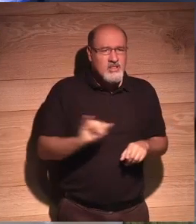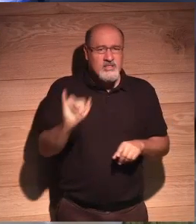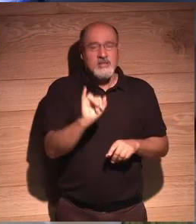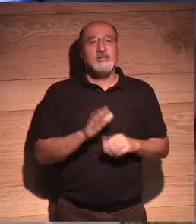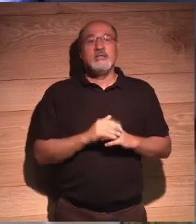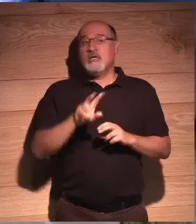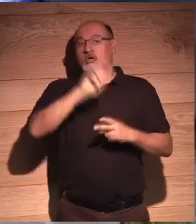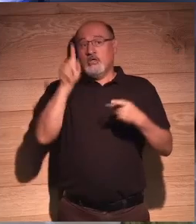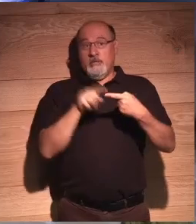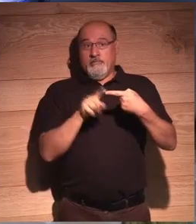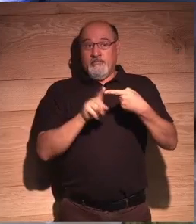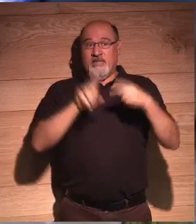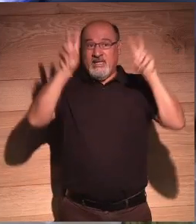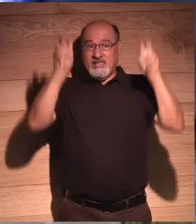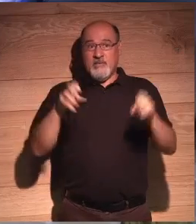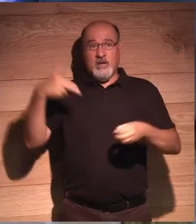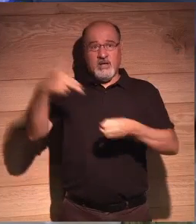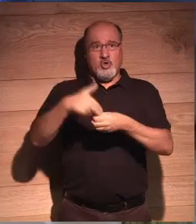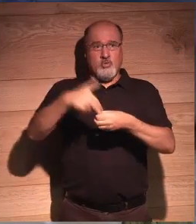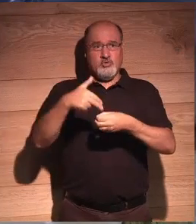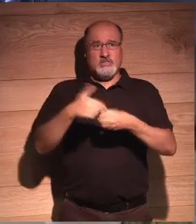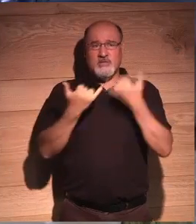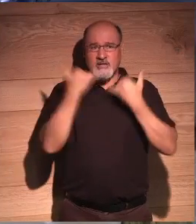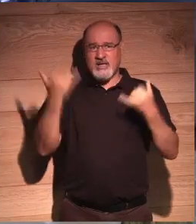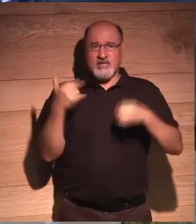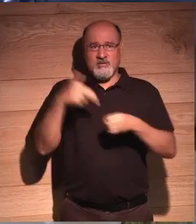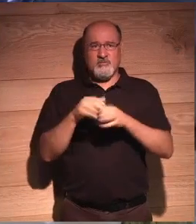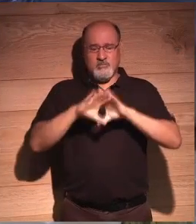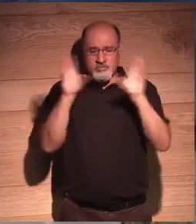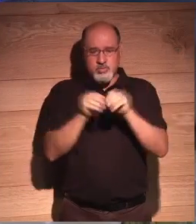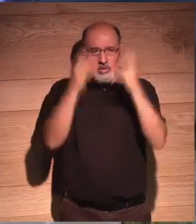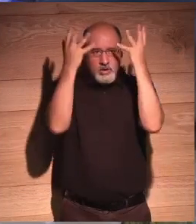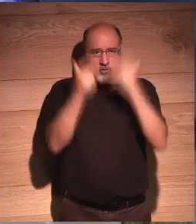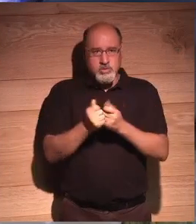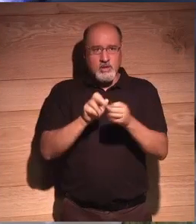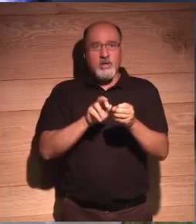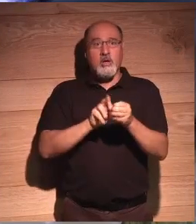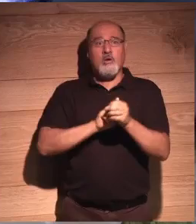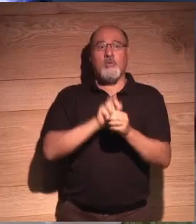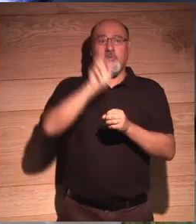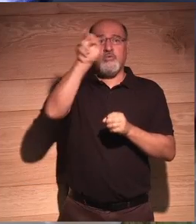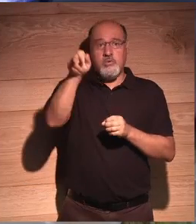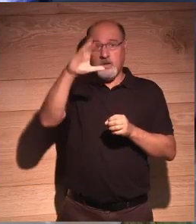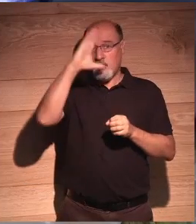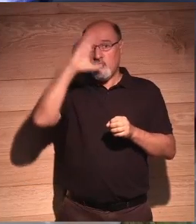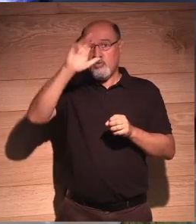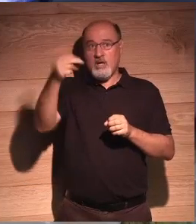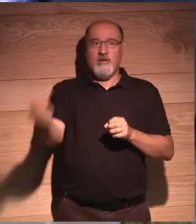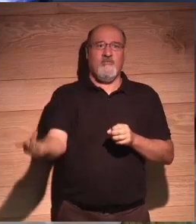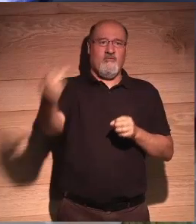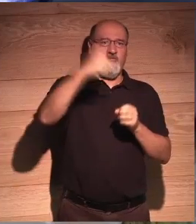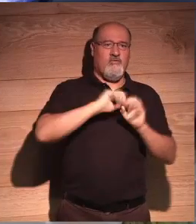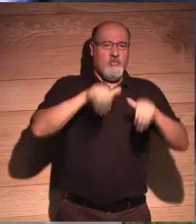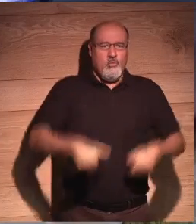de o sea, el combustible, el cálculo de combustible estaba hecho para que pudiesen despegar de la Luna, obviamente. O sea, cuando hablan,